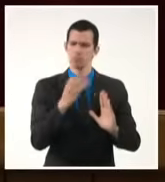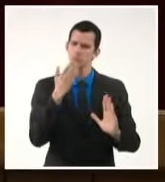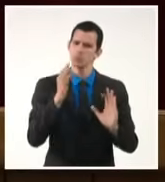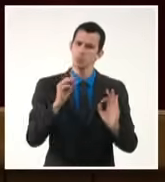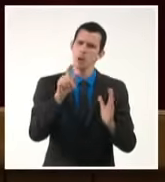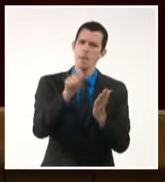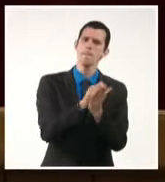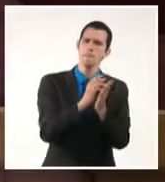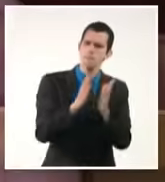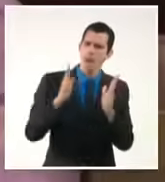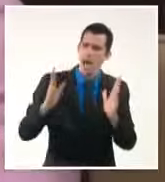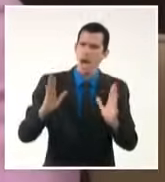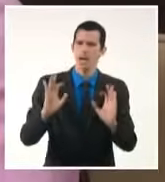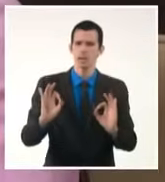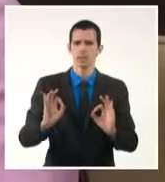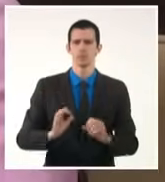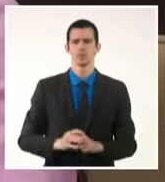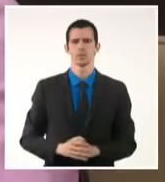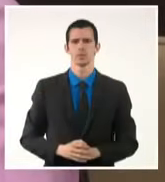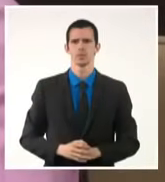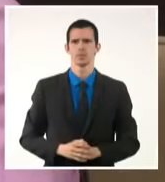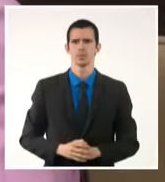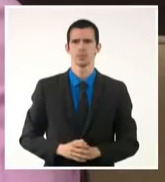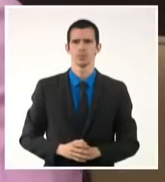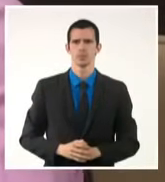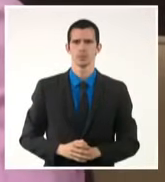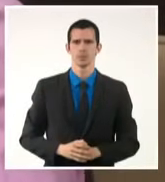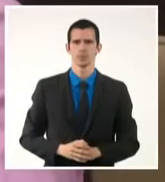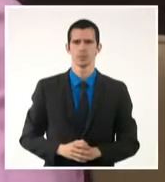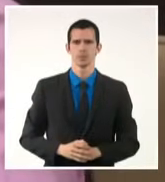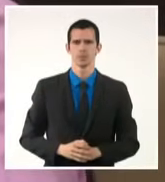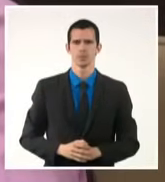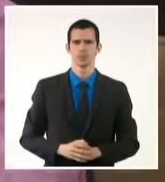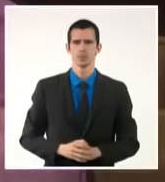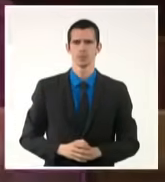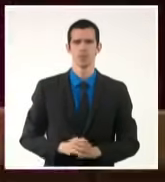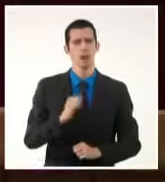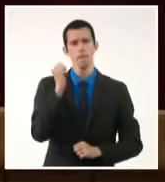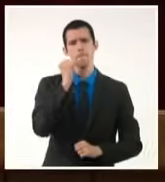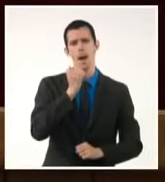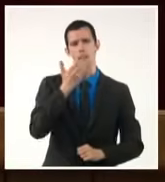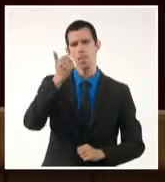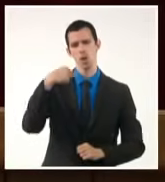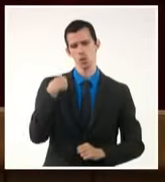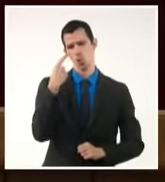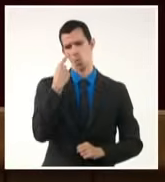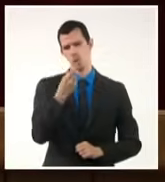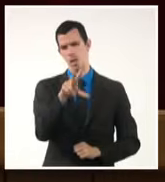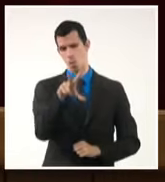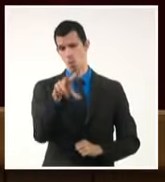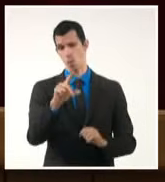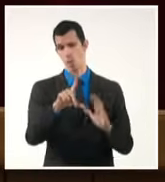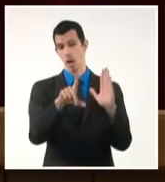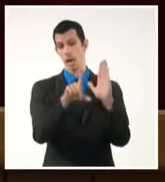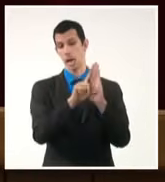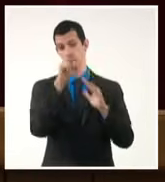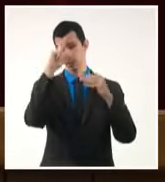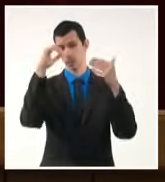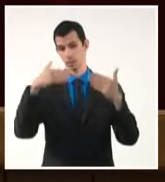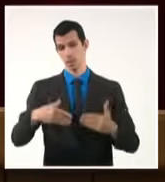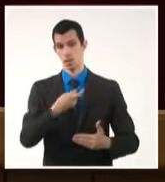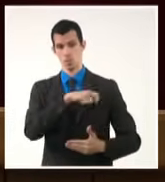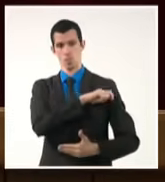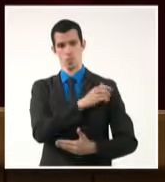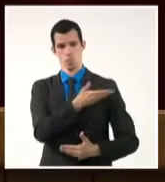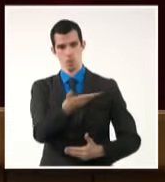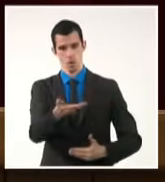contenidos constitucionales. Destaco especialmente la nueva Ley de Salud Pública, que ratifica el principio de una salud